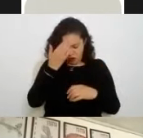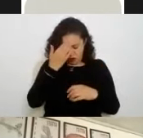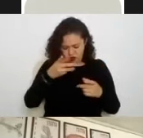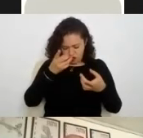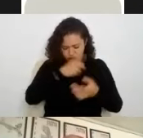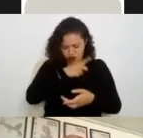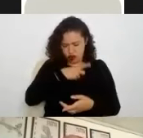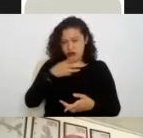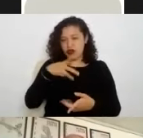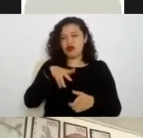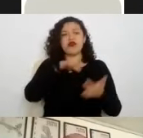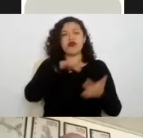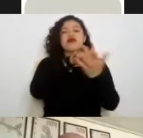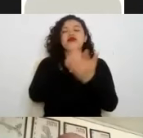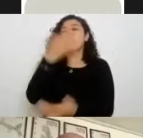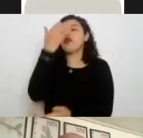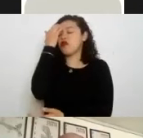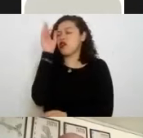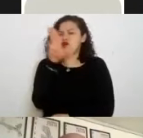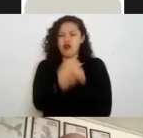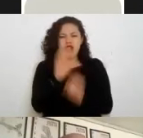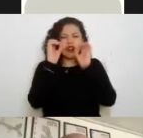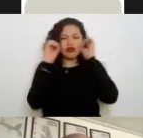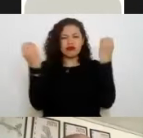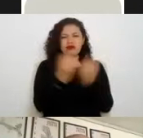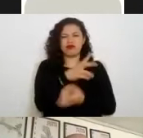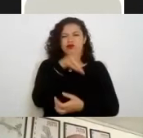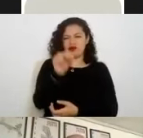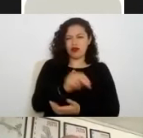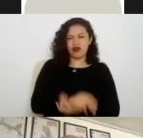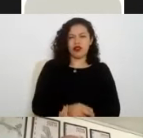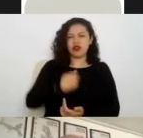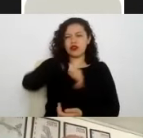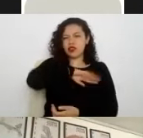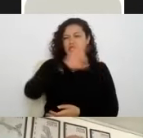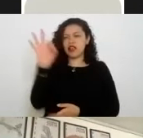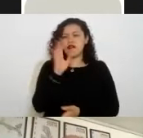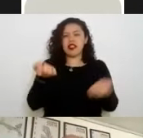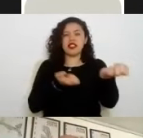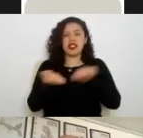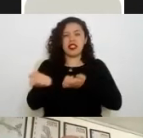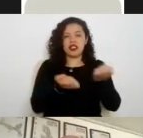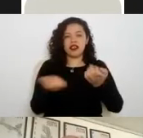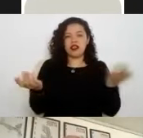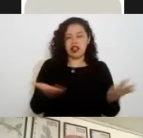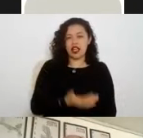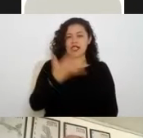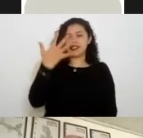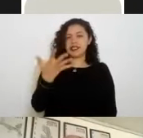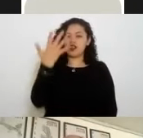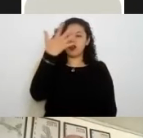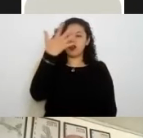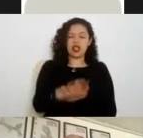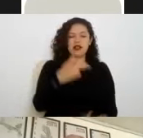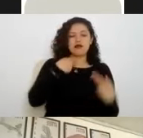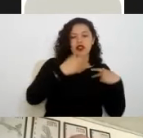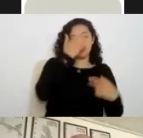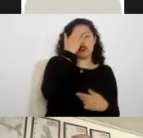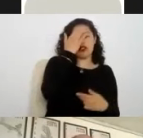las organizaciones. Yo les podría decir que hiciéramos hasta un ejercicio de a 5 o 10 conocidos preguntarles